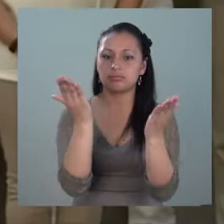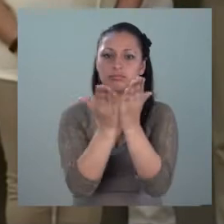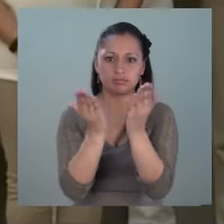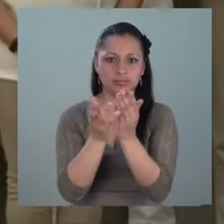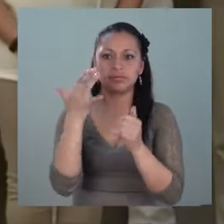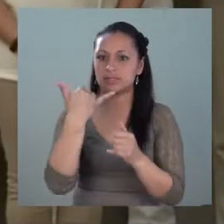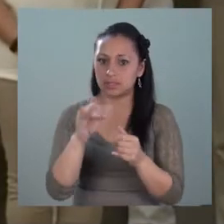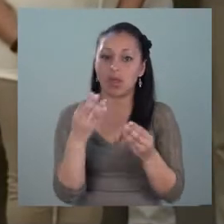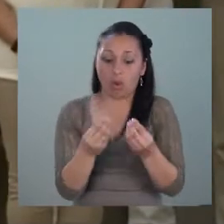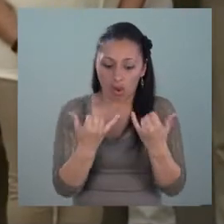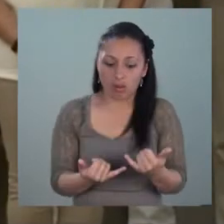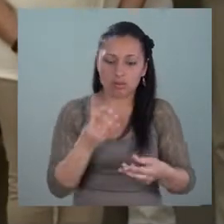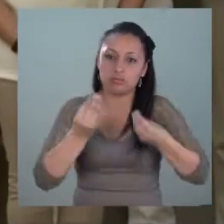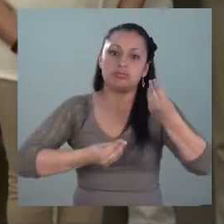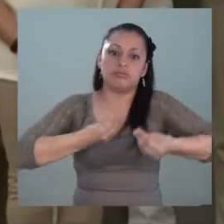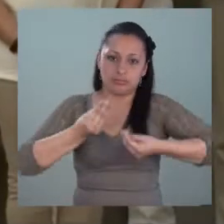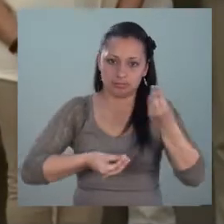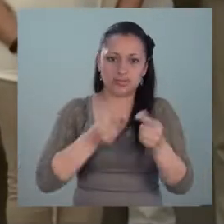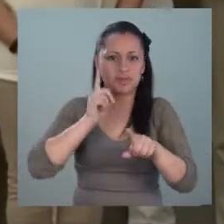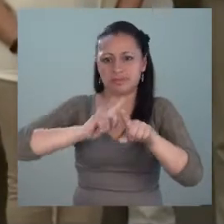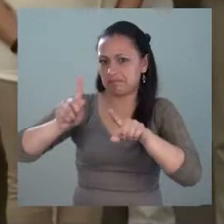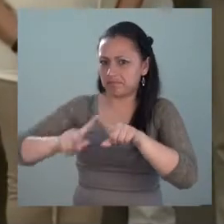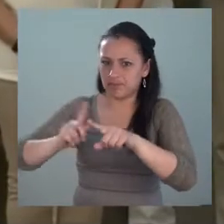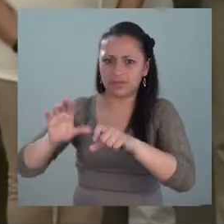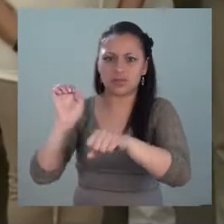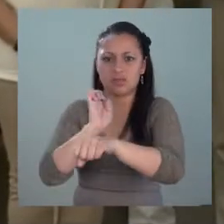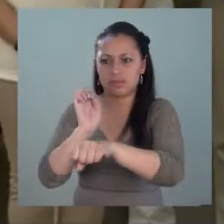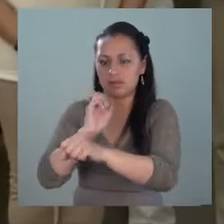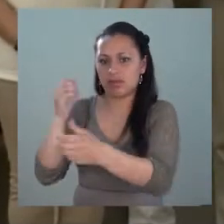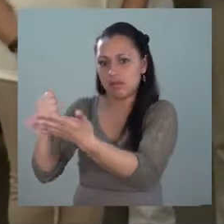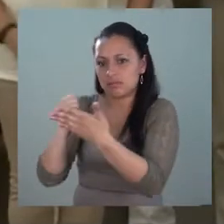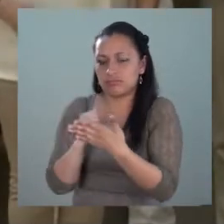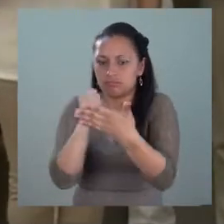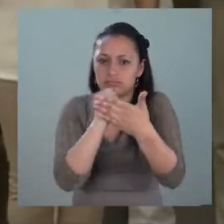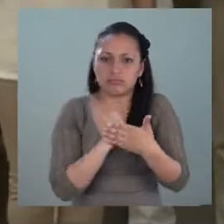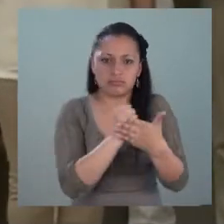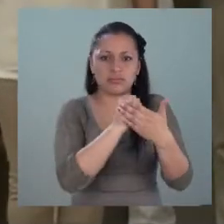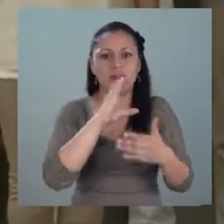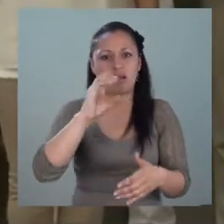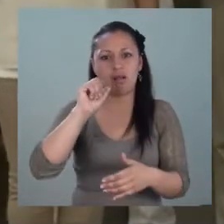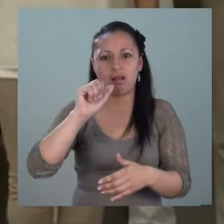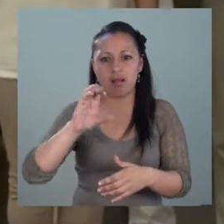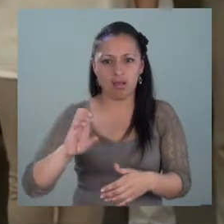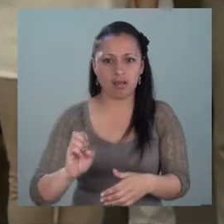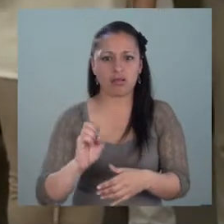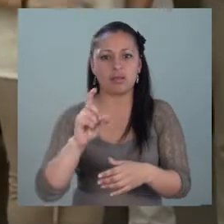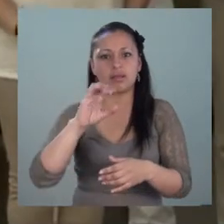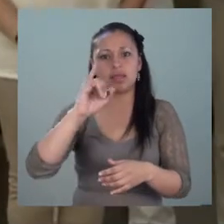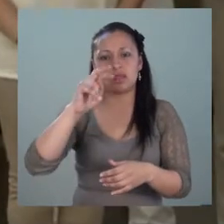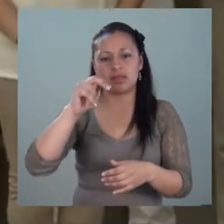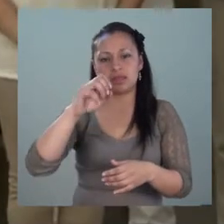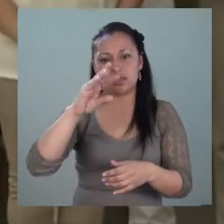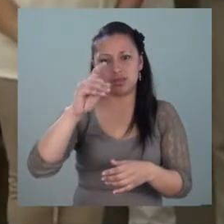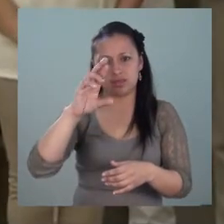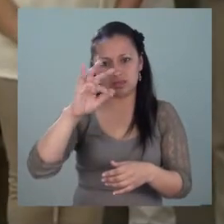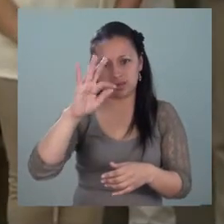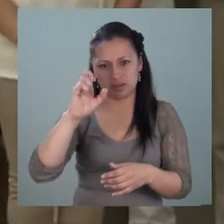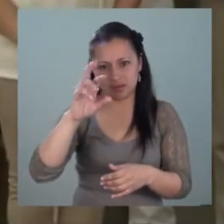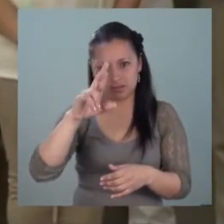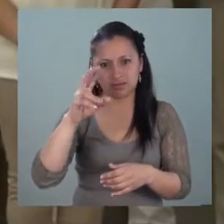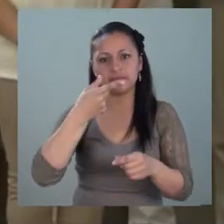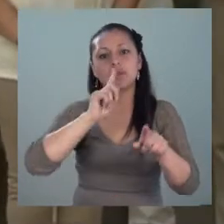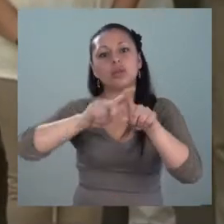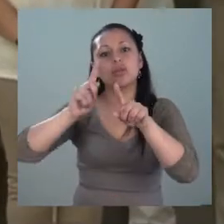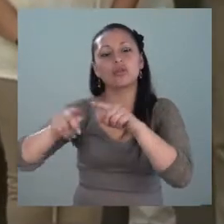se realizaron o que se están realizando de diferentes entidades, de la CAF, de Findeter,